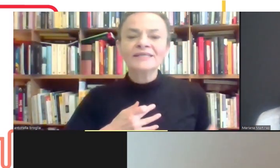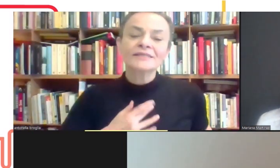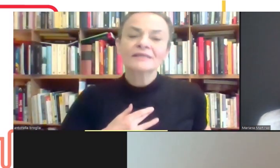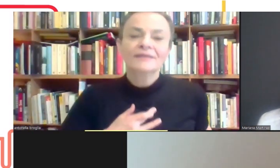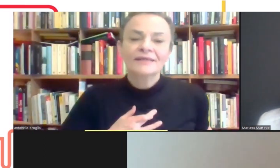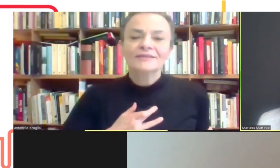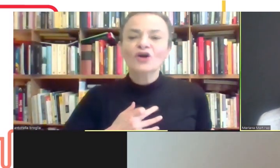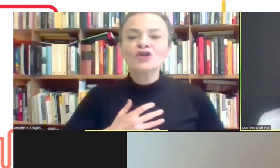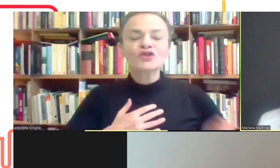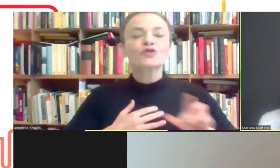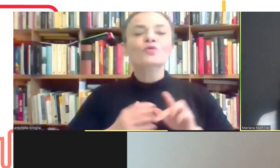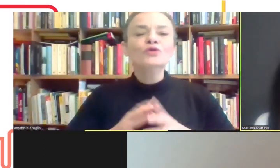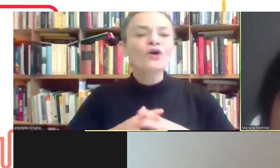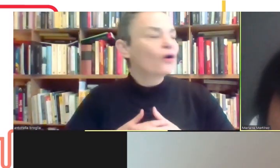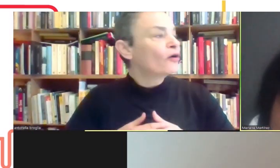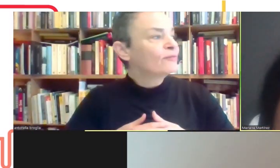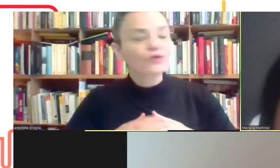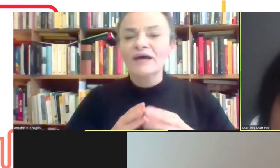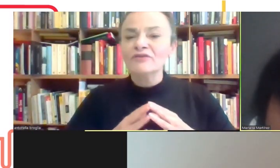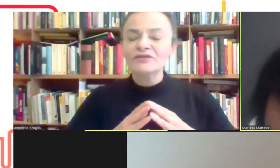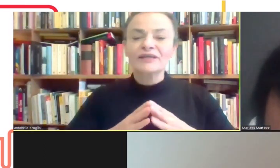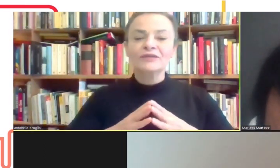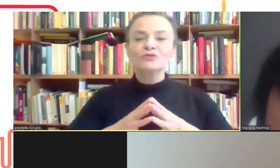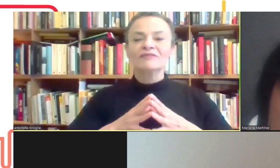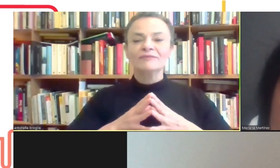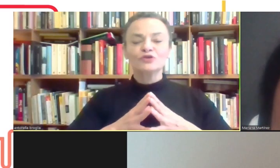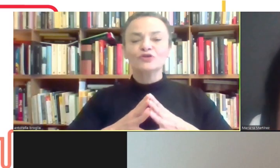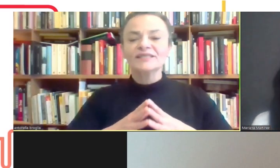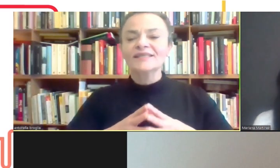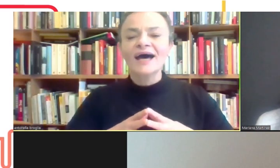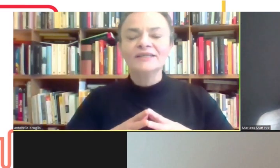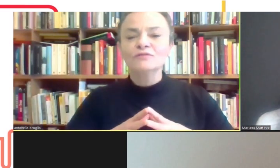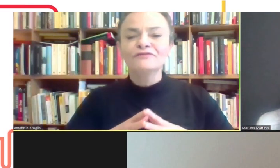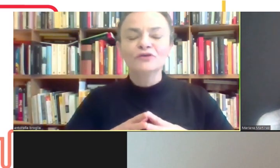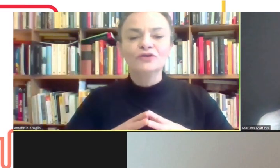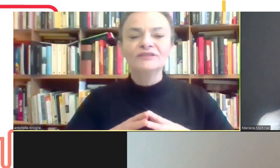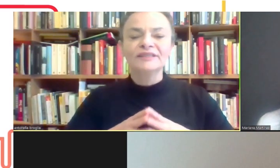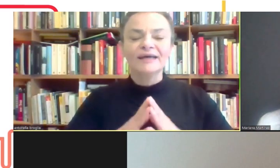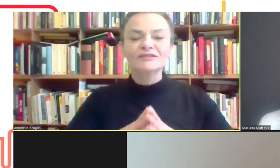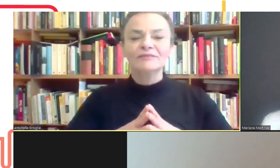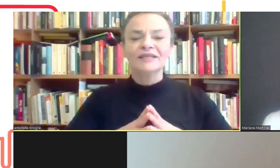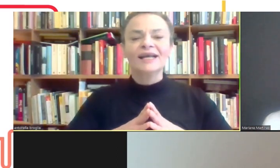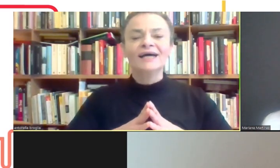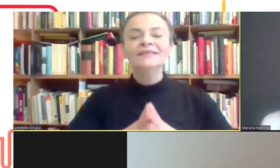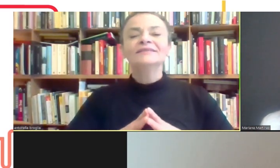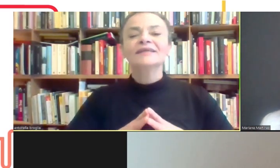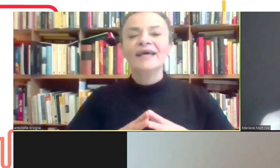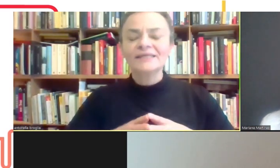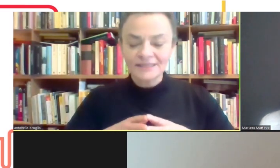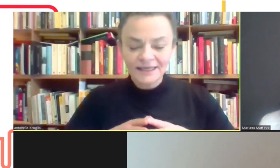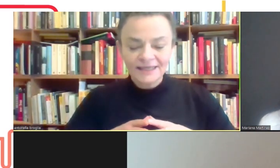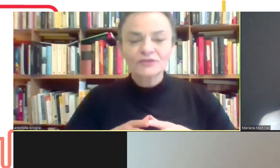Tres, dos, uno, oímos una voz que no sabemos dónde está y en un fondo intentamos eliminarla.